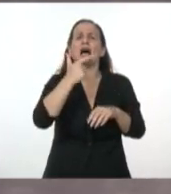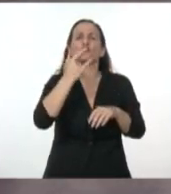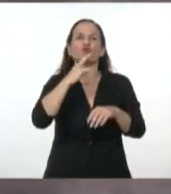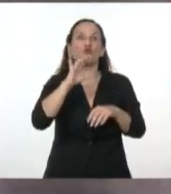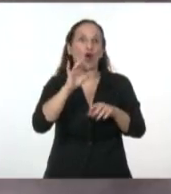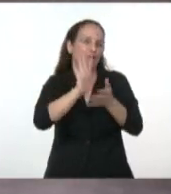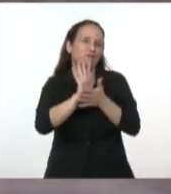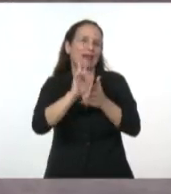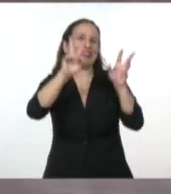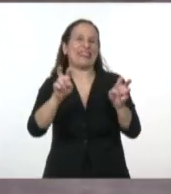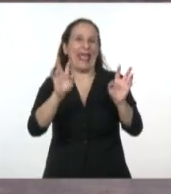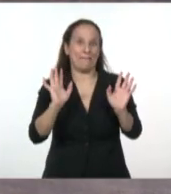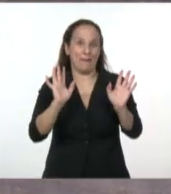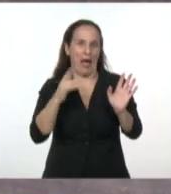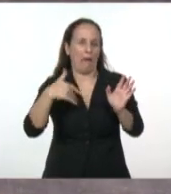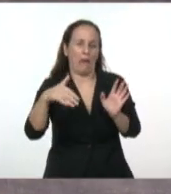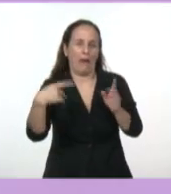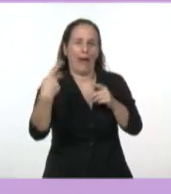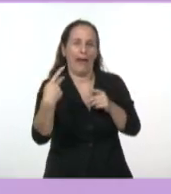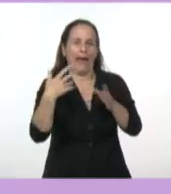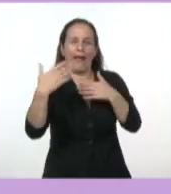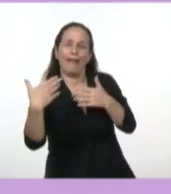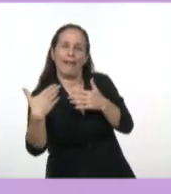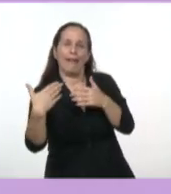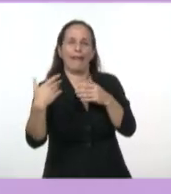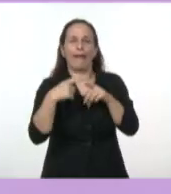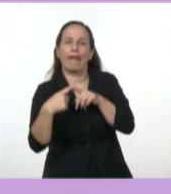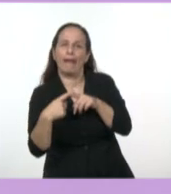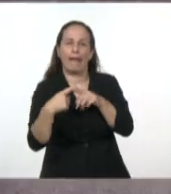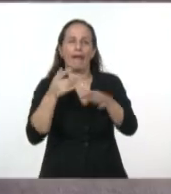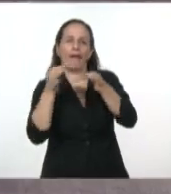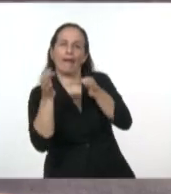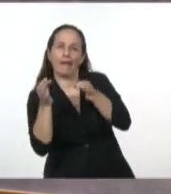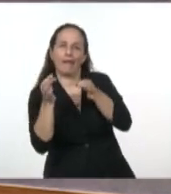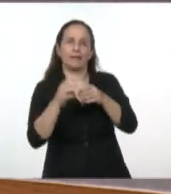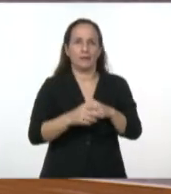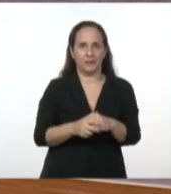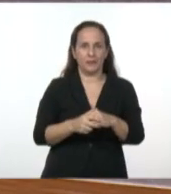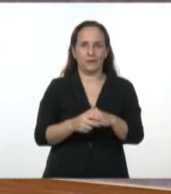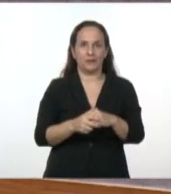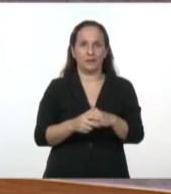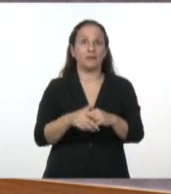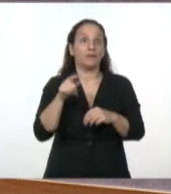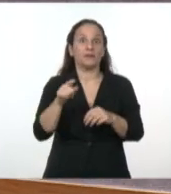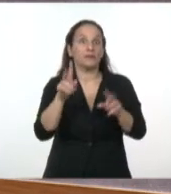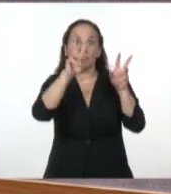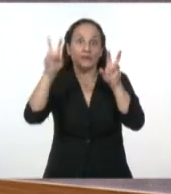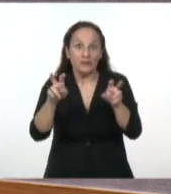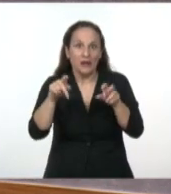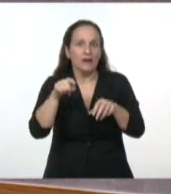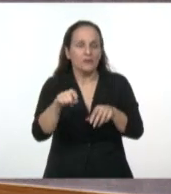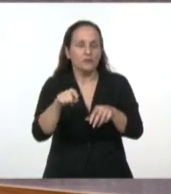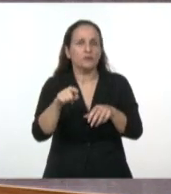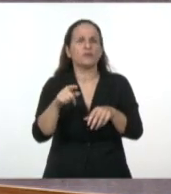sobre el que vamos a discutir, sobre el que vamos a charlar, sobre el que vamos a conversar. A partir de ese asunto, lo que